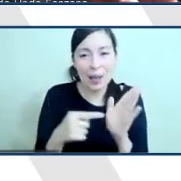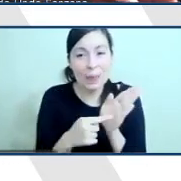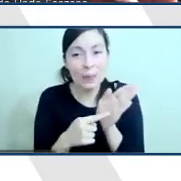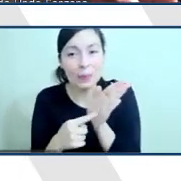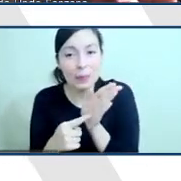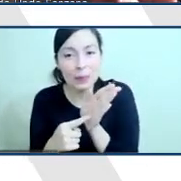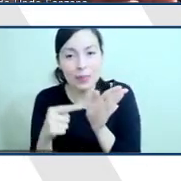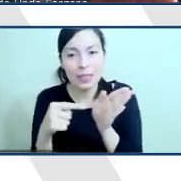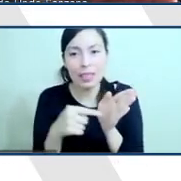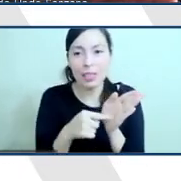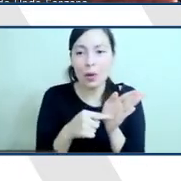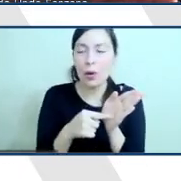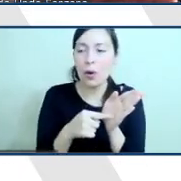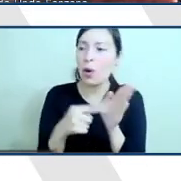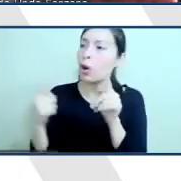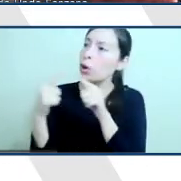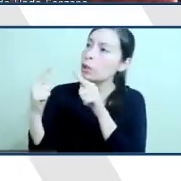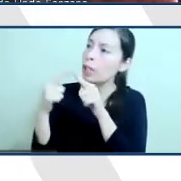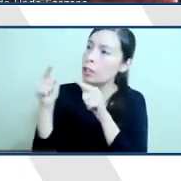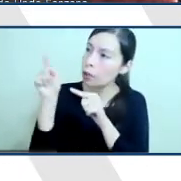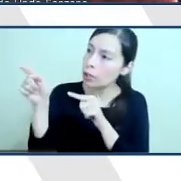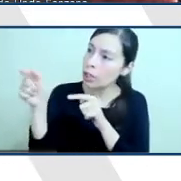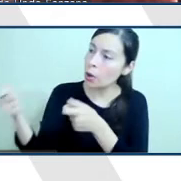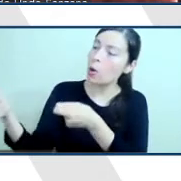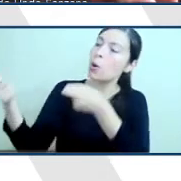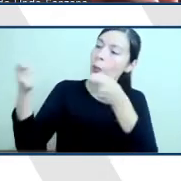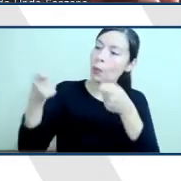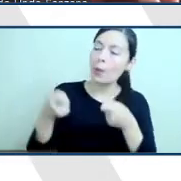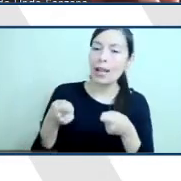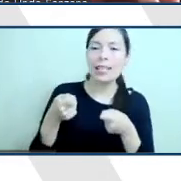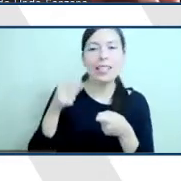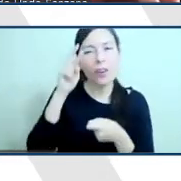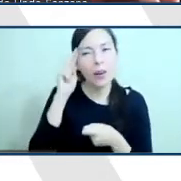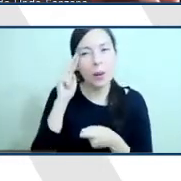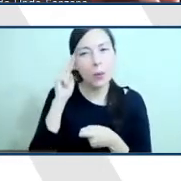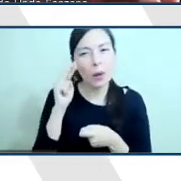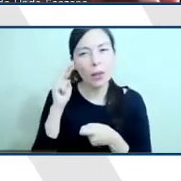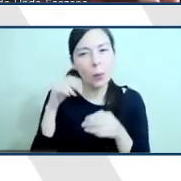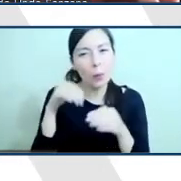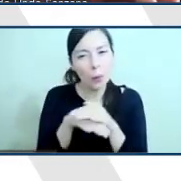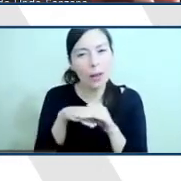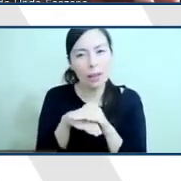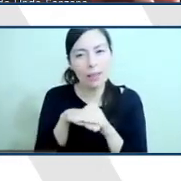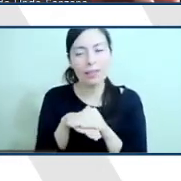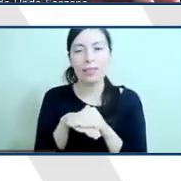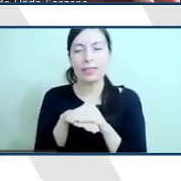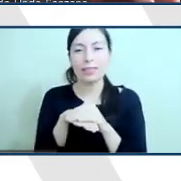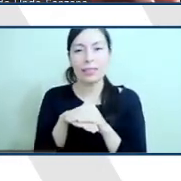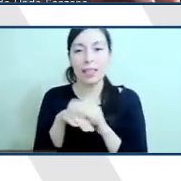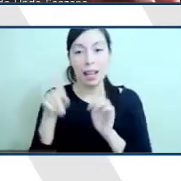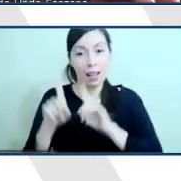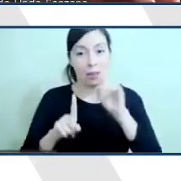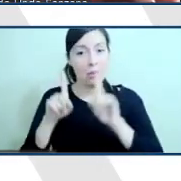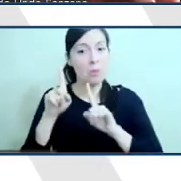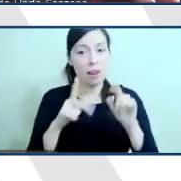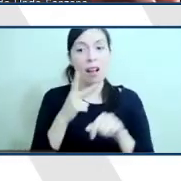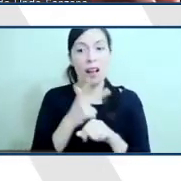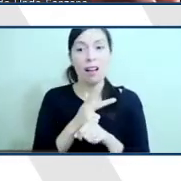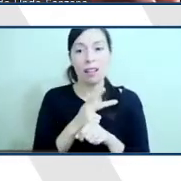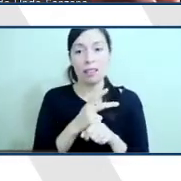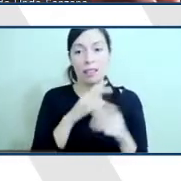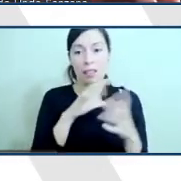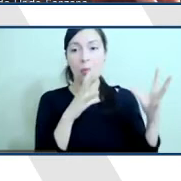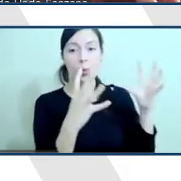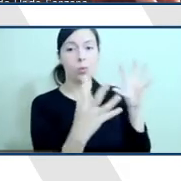yo hice contacto contigo, te mando esto como una especie de recuerdo para tu colección. Entonces, algunas de estas tarjetas circulan por ahí, por el